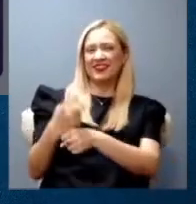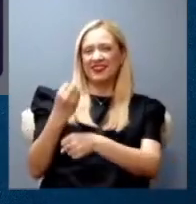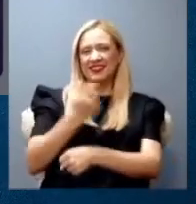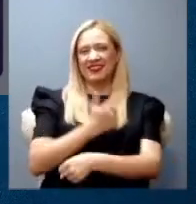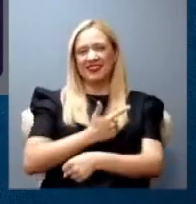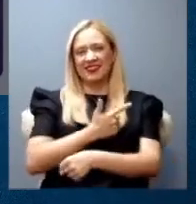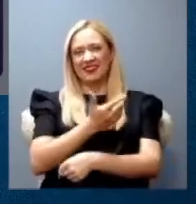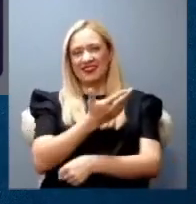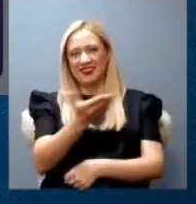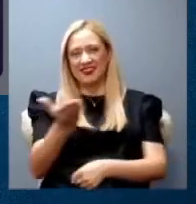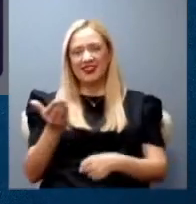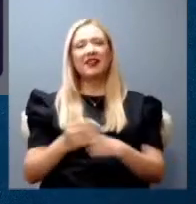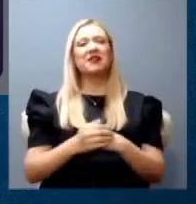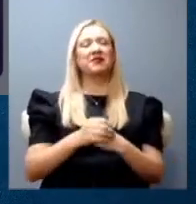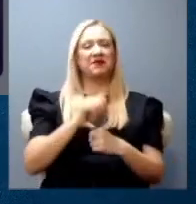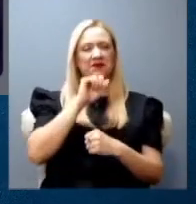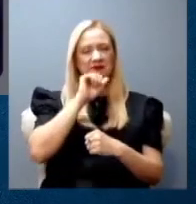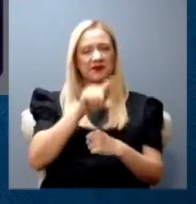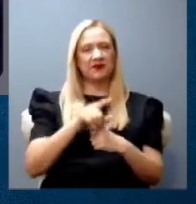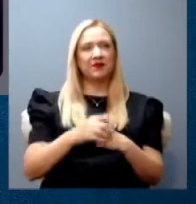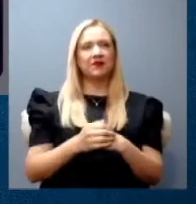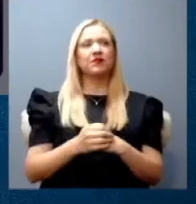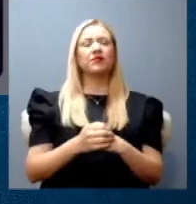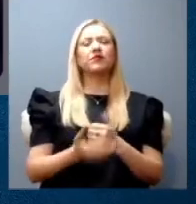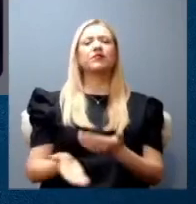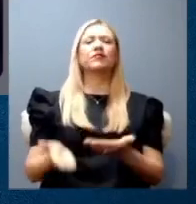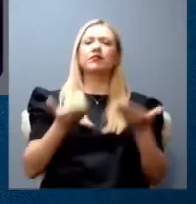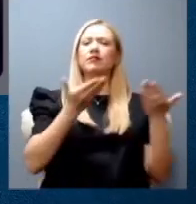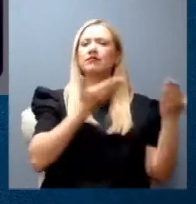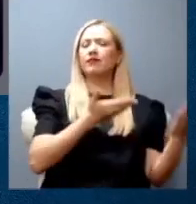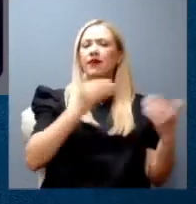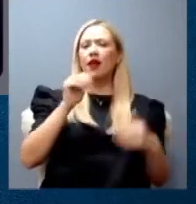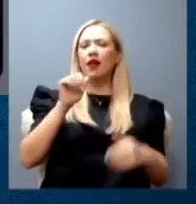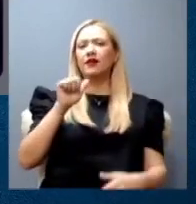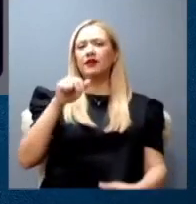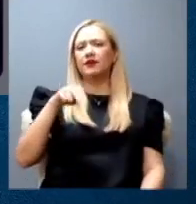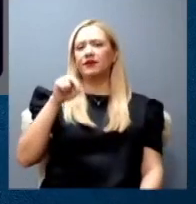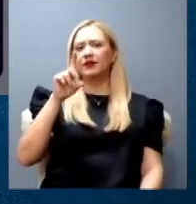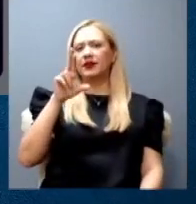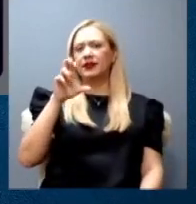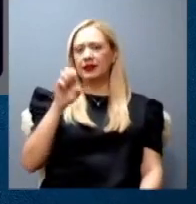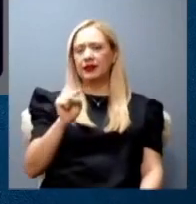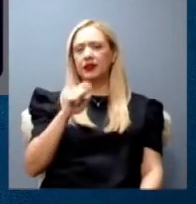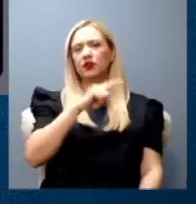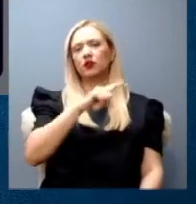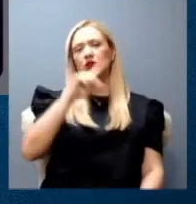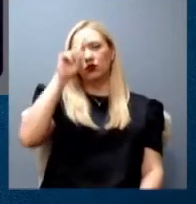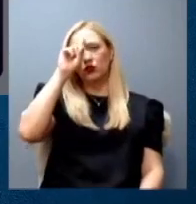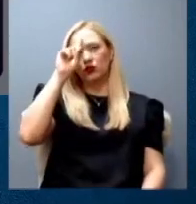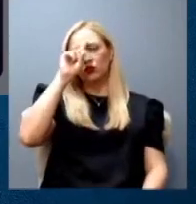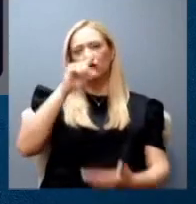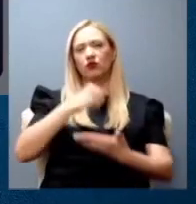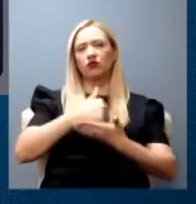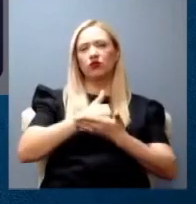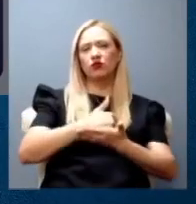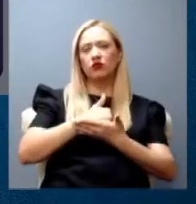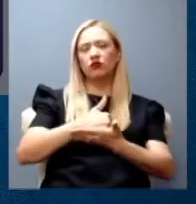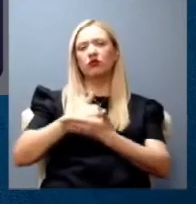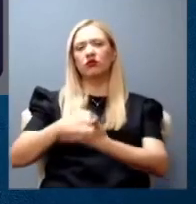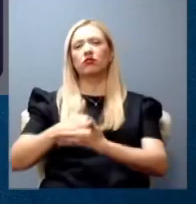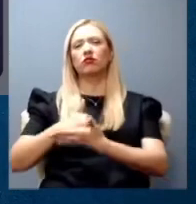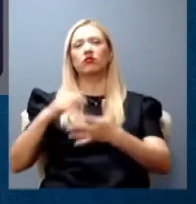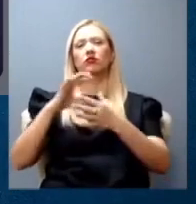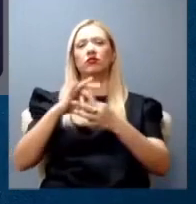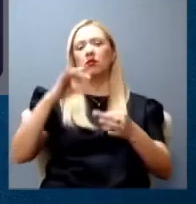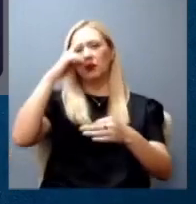ustedes. Igualmente. En segundo lugar, presento a Andrés Díaz Fernández, consultor en Derechos Humanos. Ha sido consultor para la Oficina del